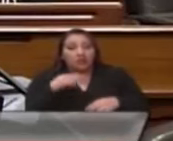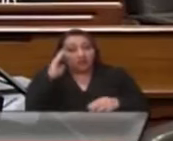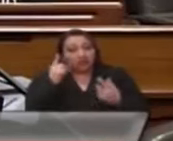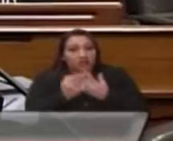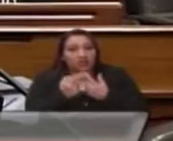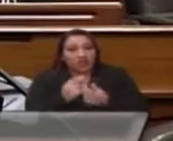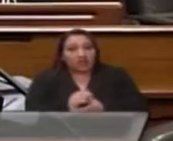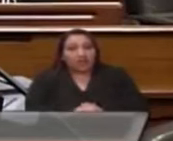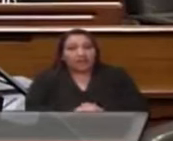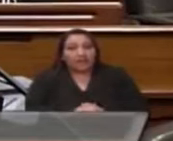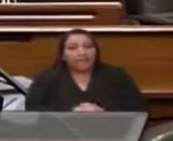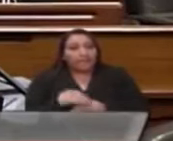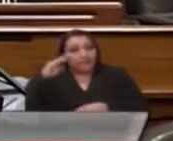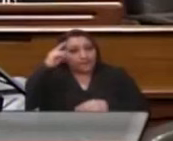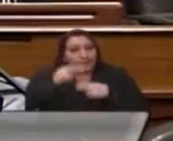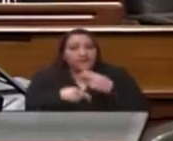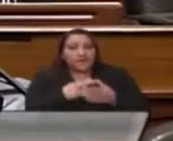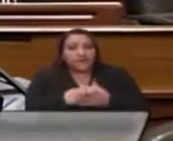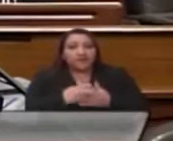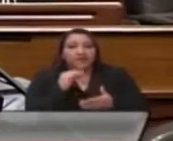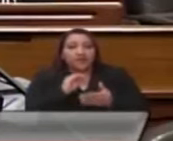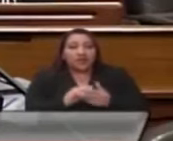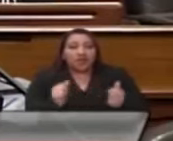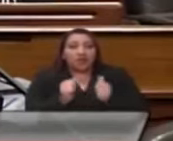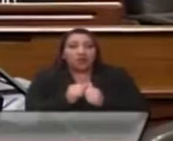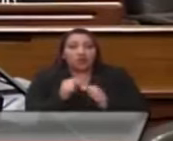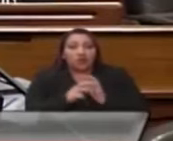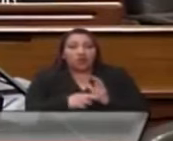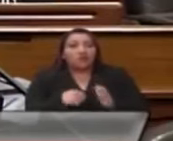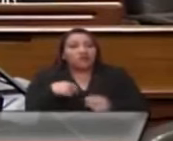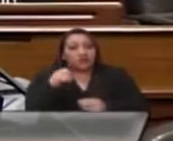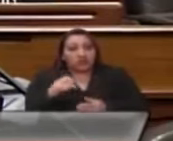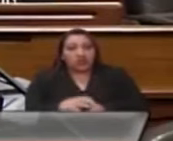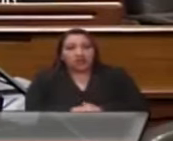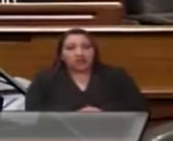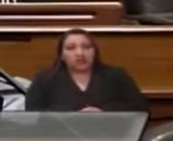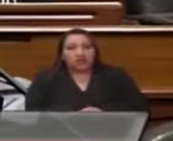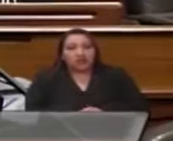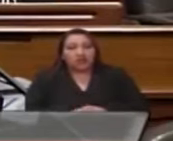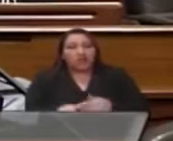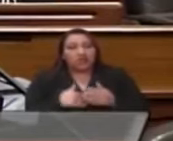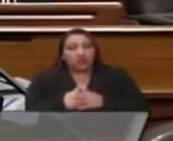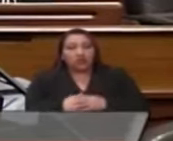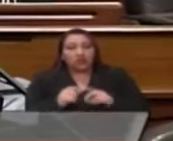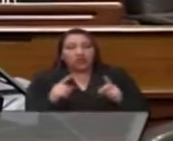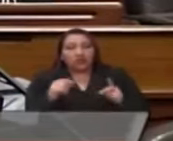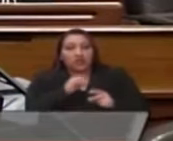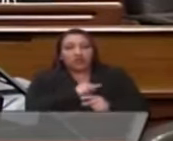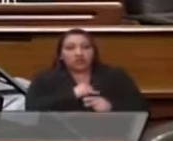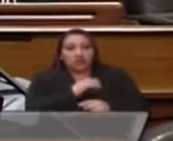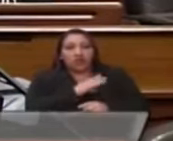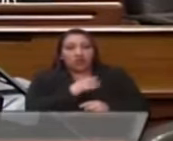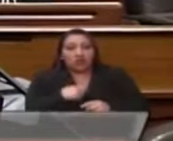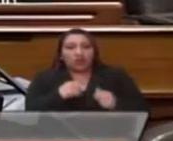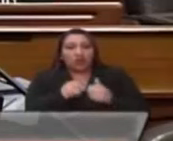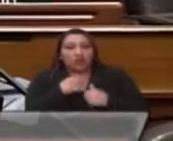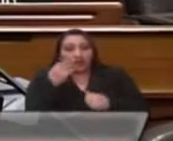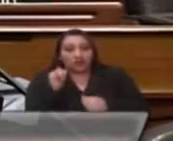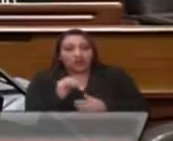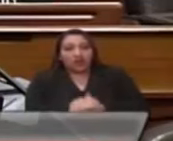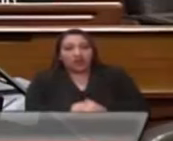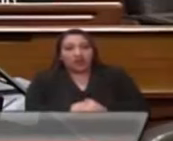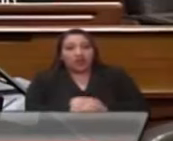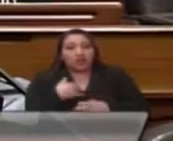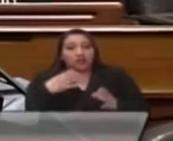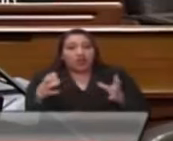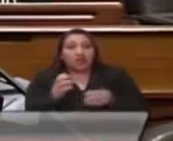Fuerzas Aéreas y Policía Nacional, estarán acompañadas de los programas sociales de todos los sectores del Estado con la finalidad